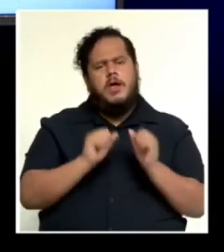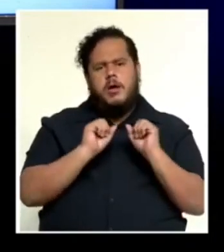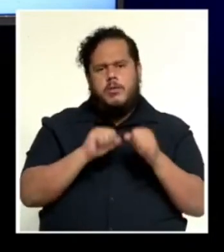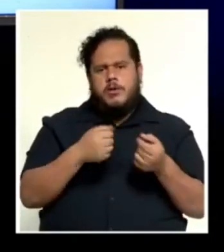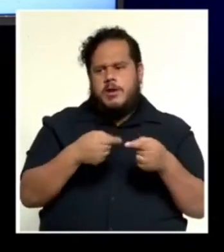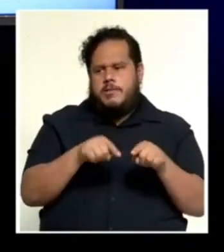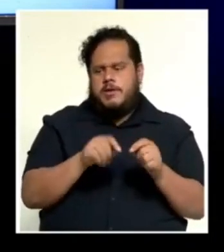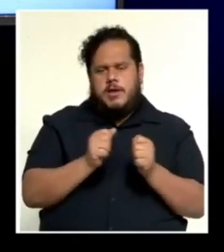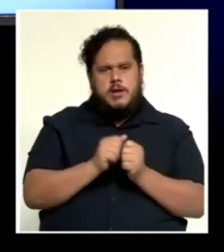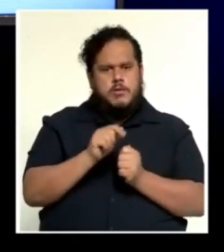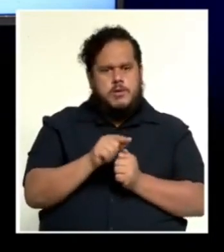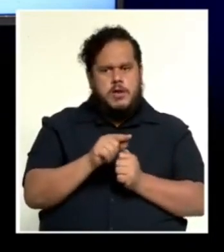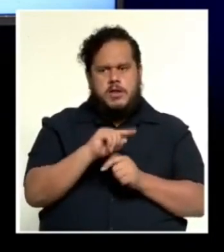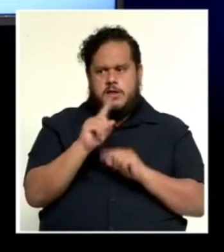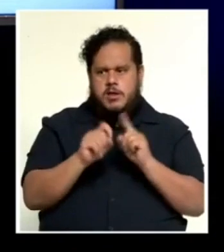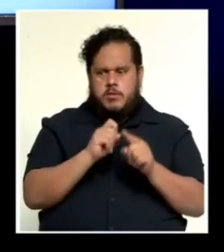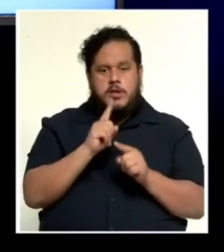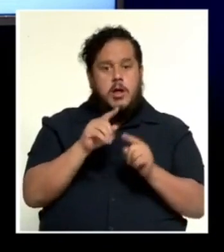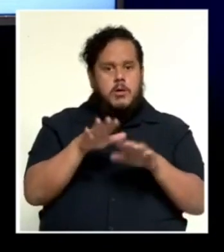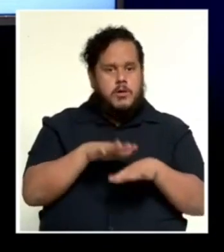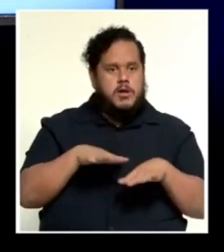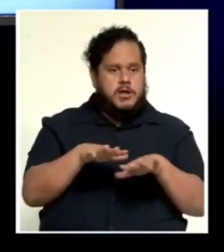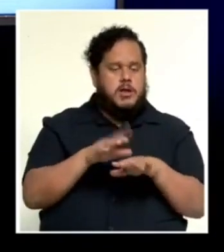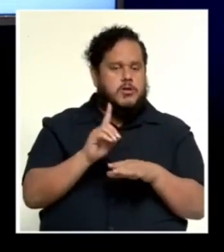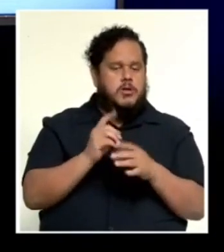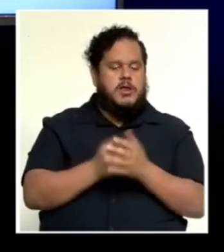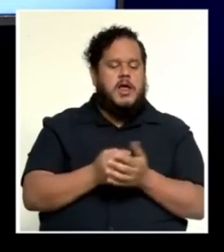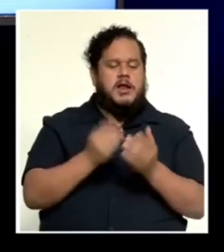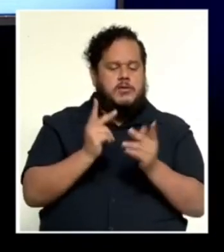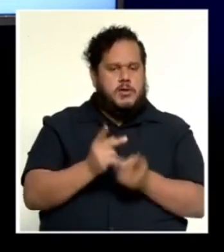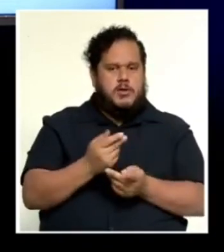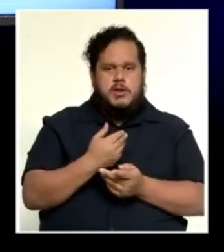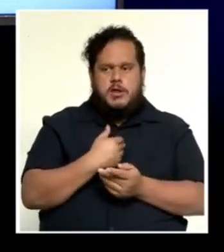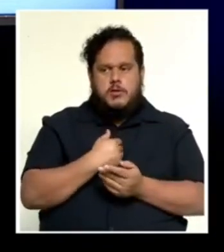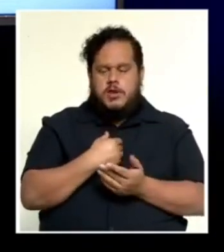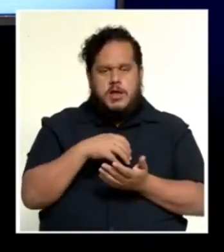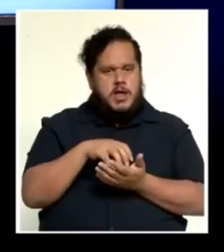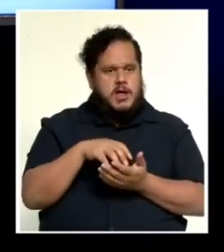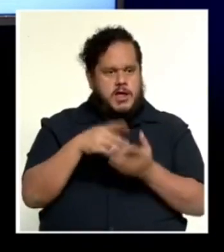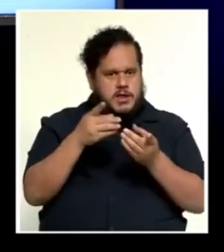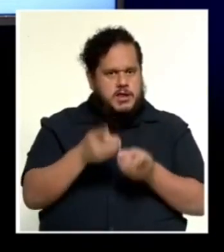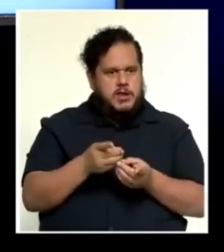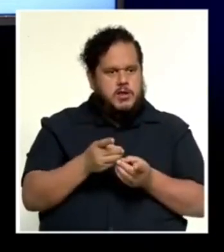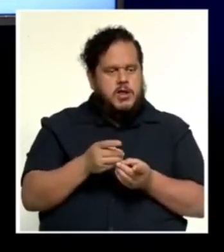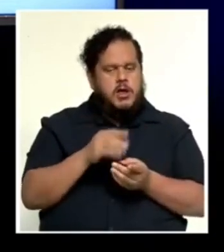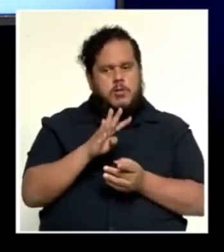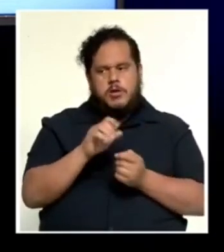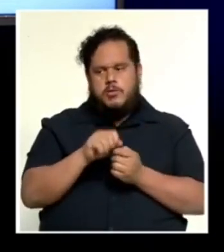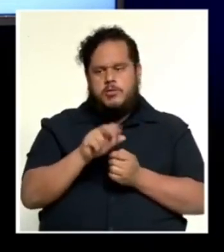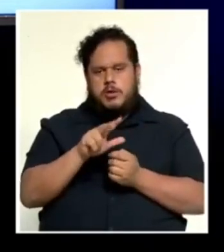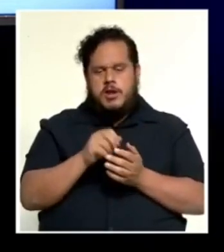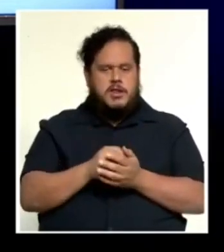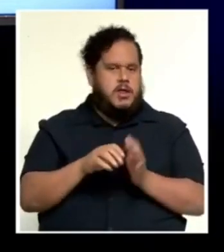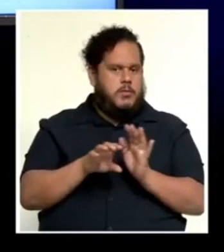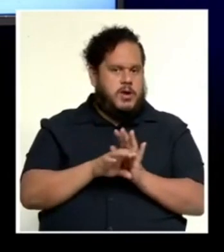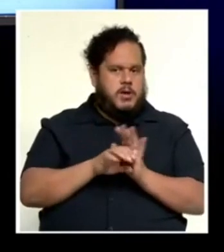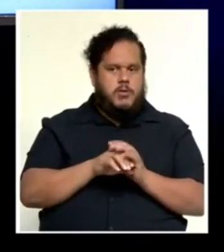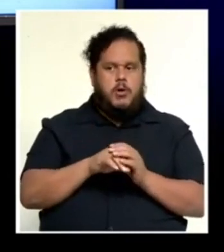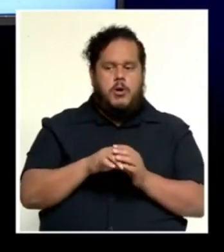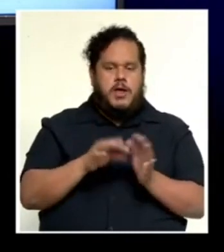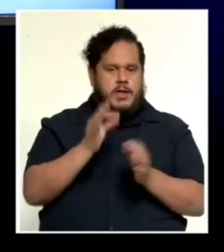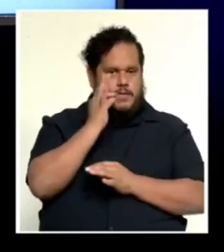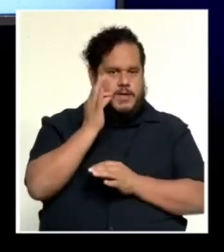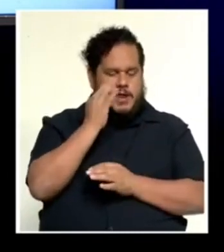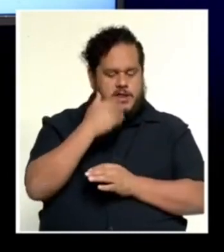darse con esta encuesta un escenario en el cual los indecisos sean el 15.3, tal como está acá, don José María Figueres tuviera